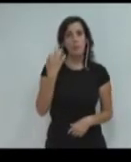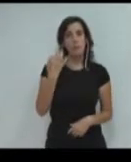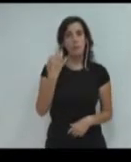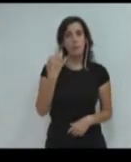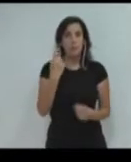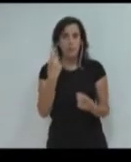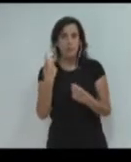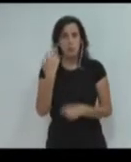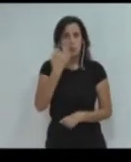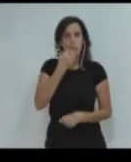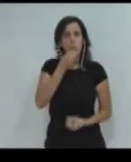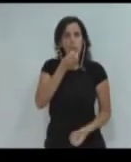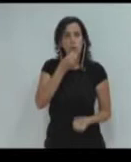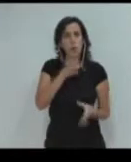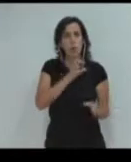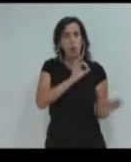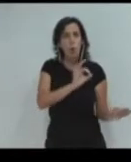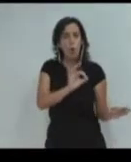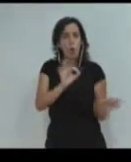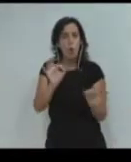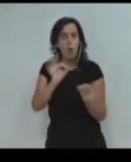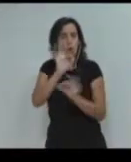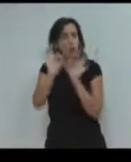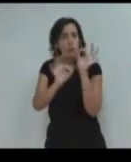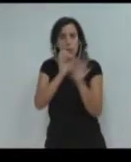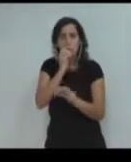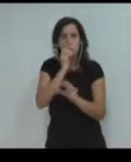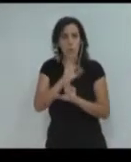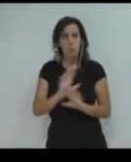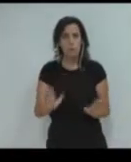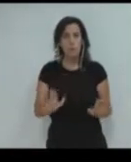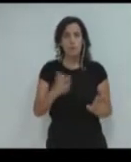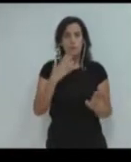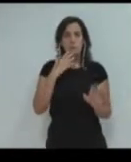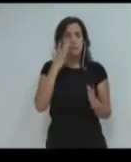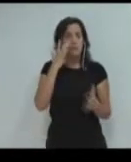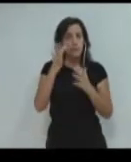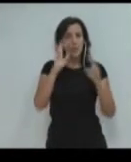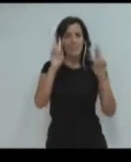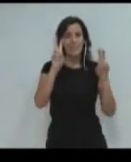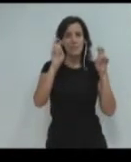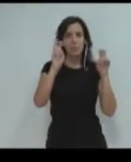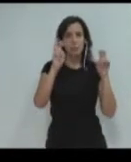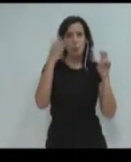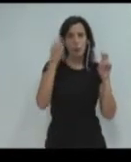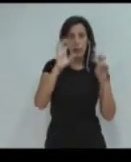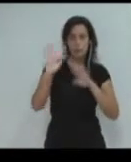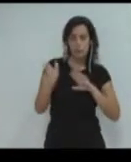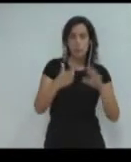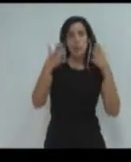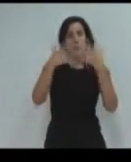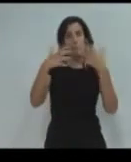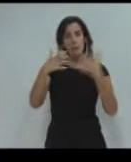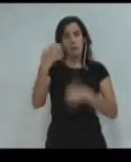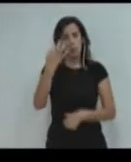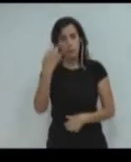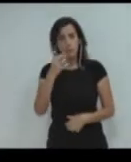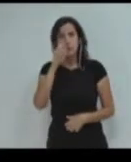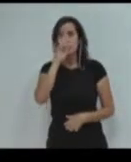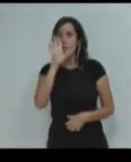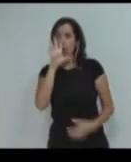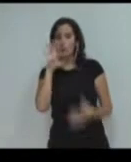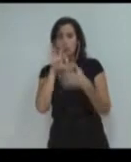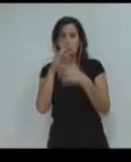información se le dé muy organizada. Es decir, se destaque qué es un título, qué es un párrafo, que las imágenes sean